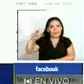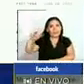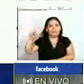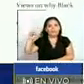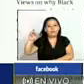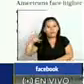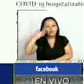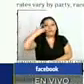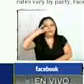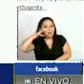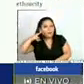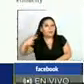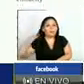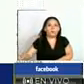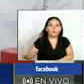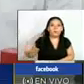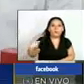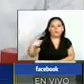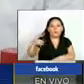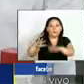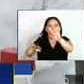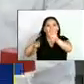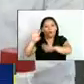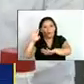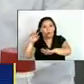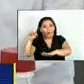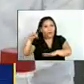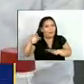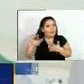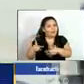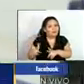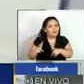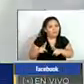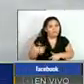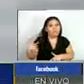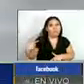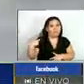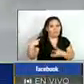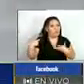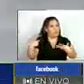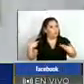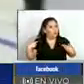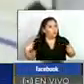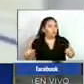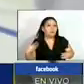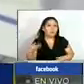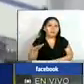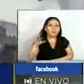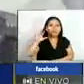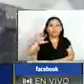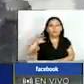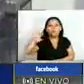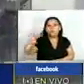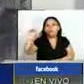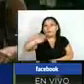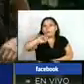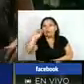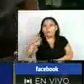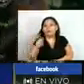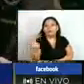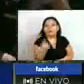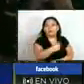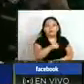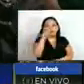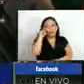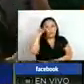si una vacuna para el COVID-19 estuviera disponible hoy y se demostrara su eficacia, solo el 54% de los adultos